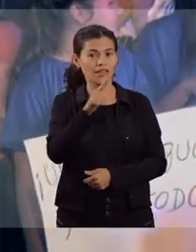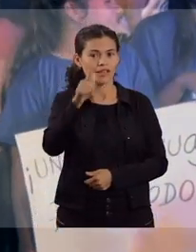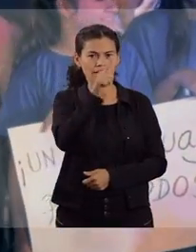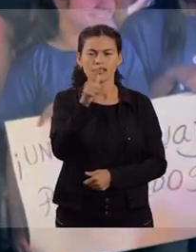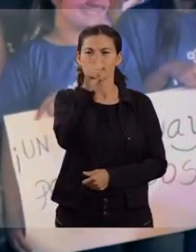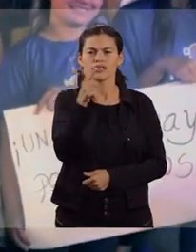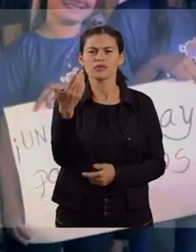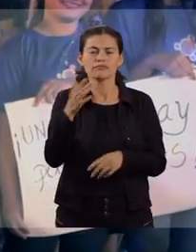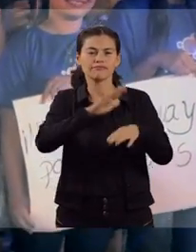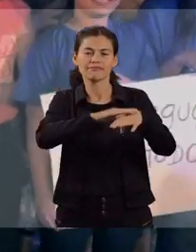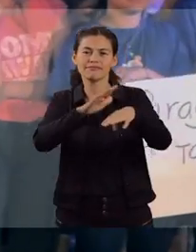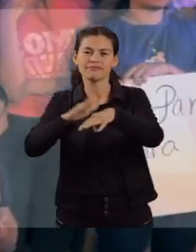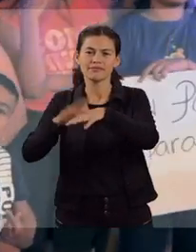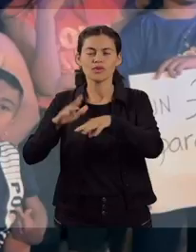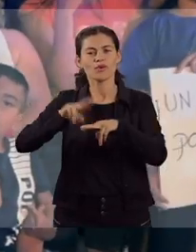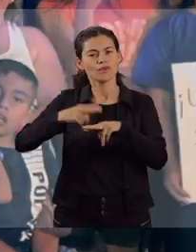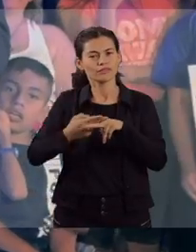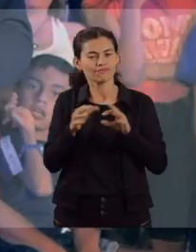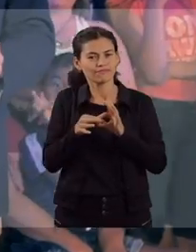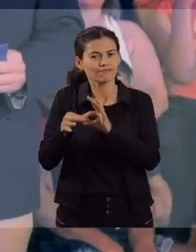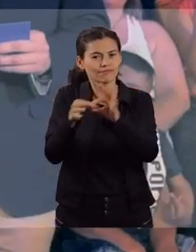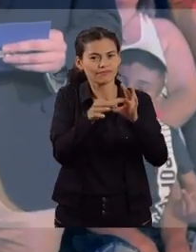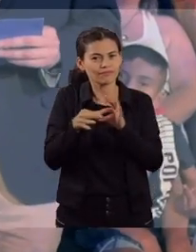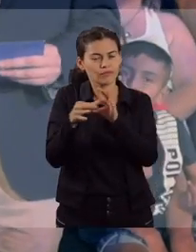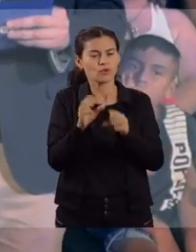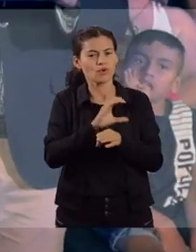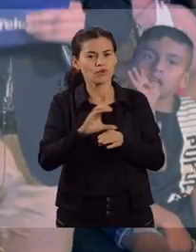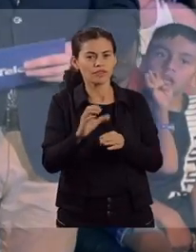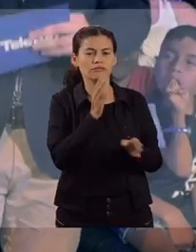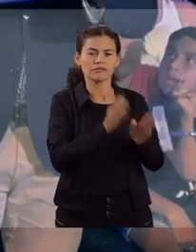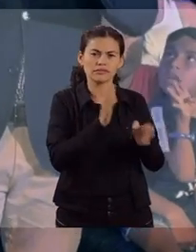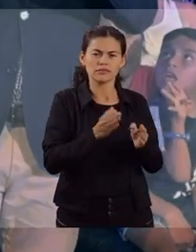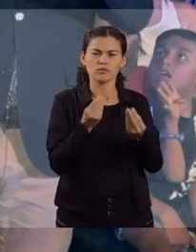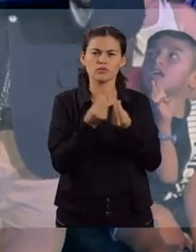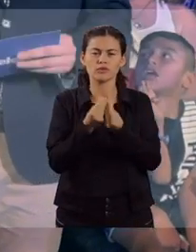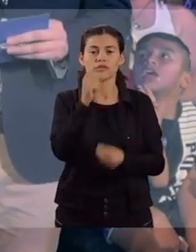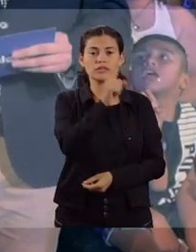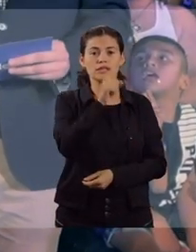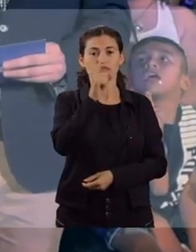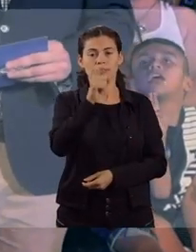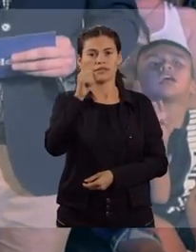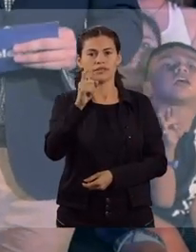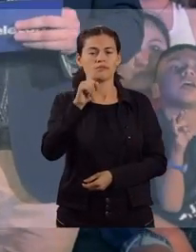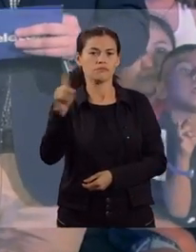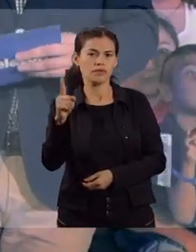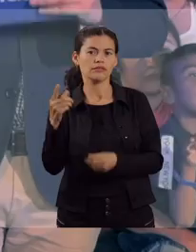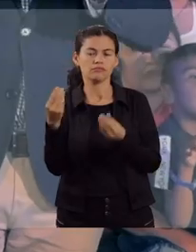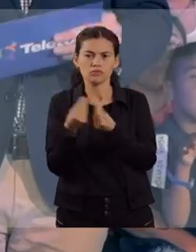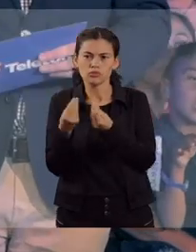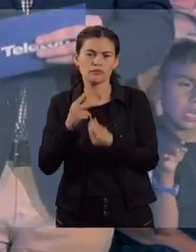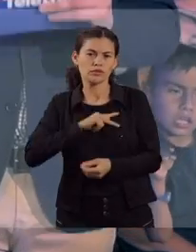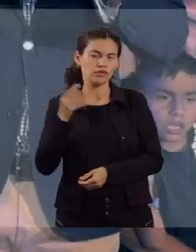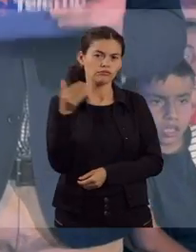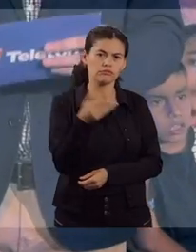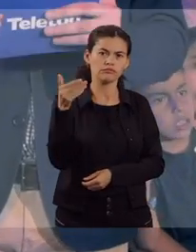Una Teletón que nos invita a todos a estar más unidos para sostener y apoyar las más de 177 mil atenciones que da Teletón